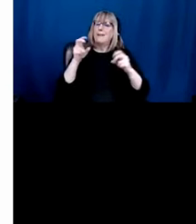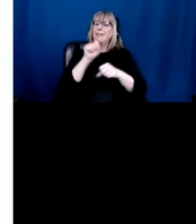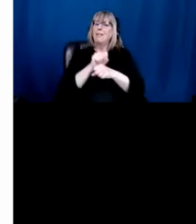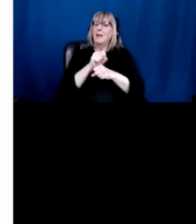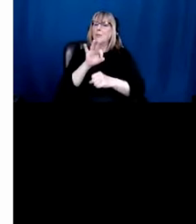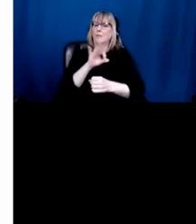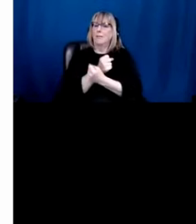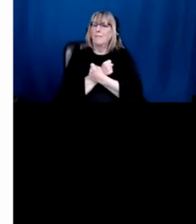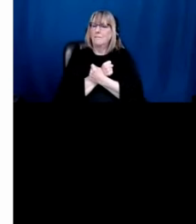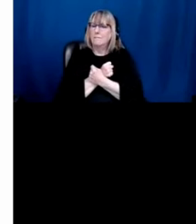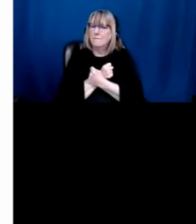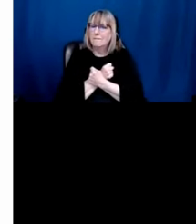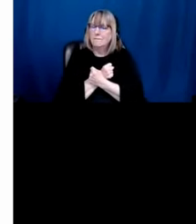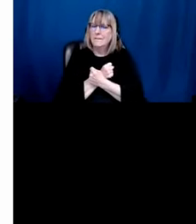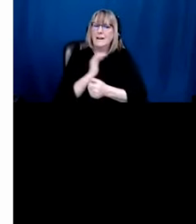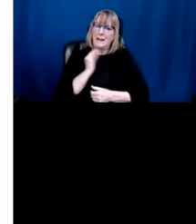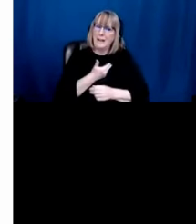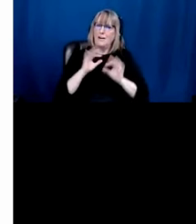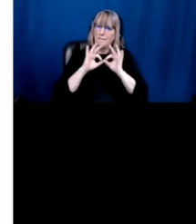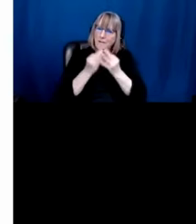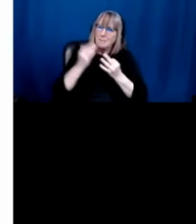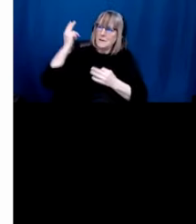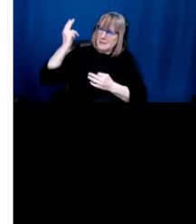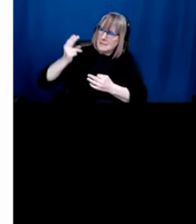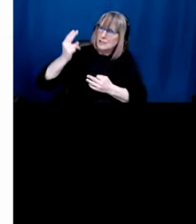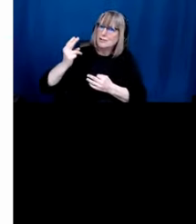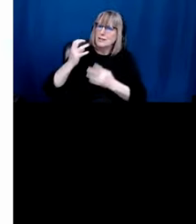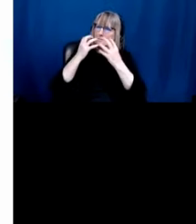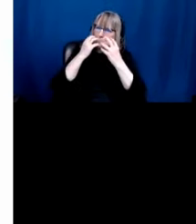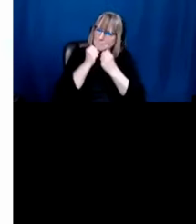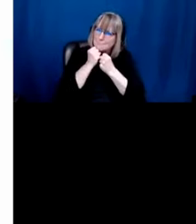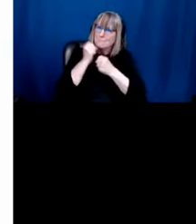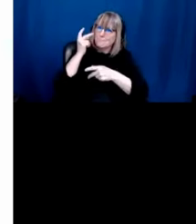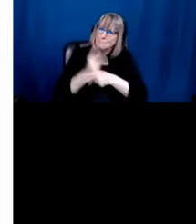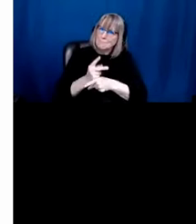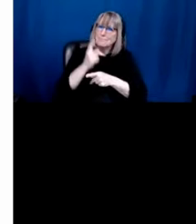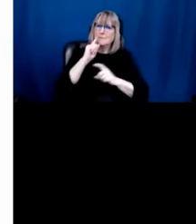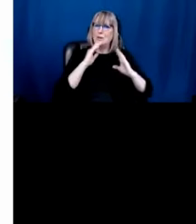una nueva organización en negocio que pueda usar el edificio.